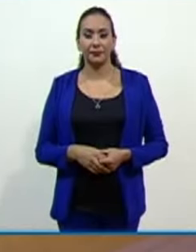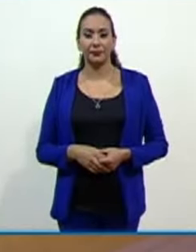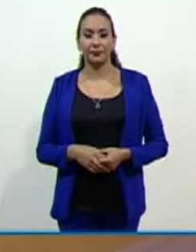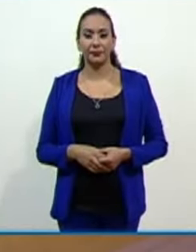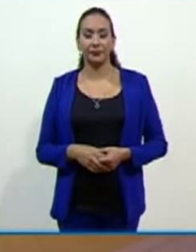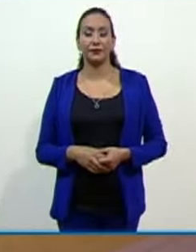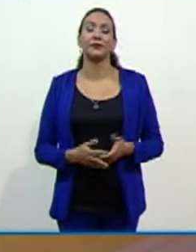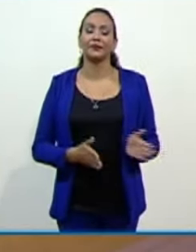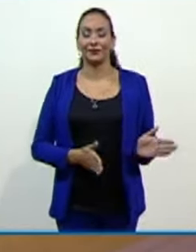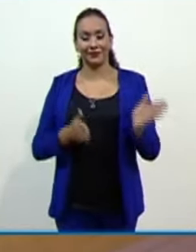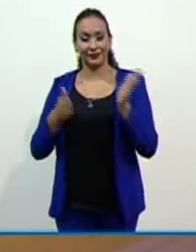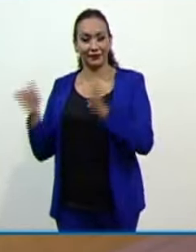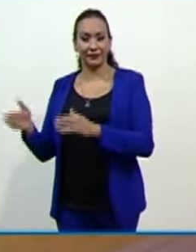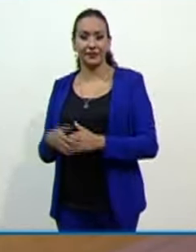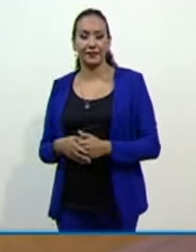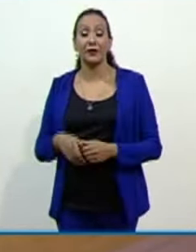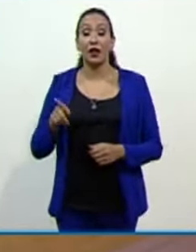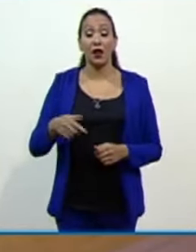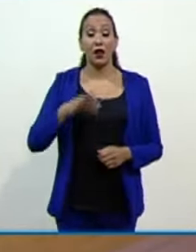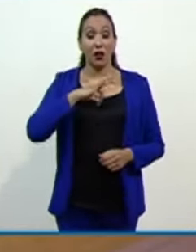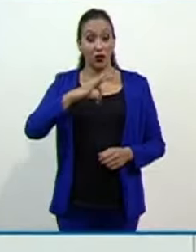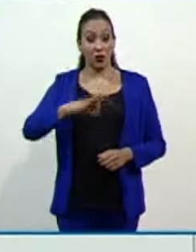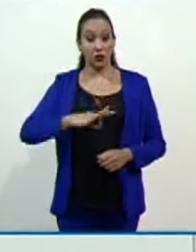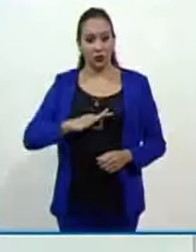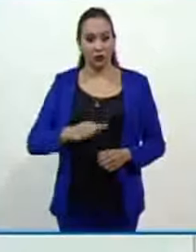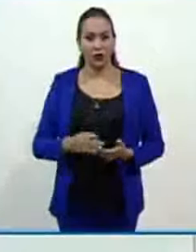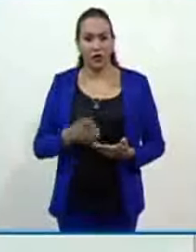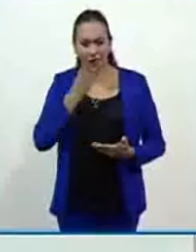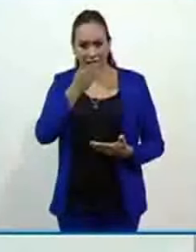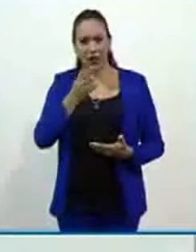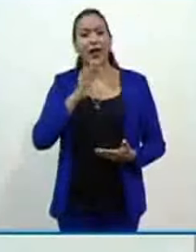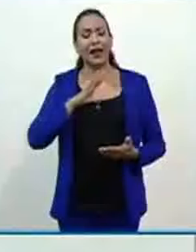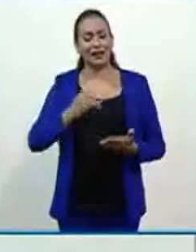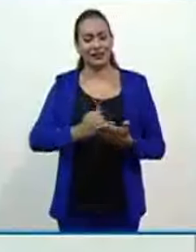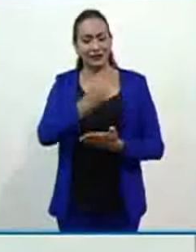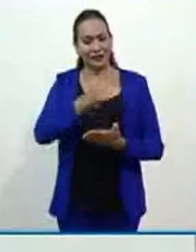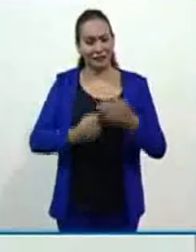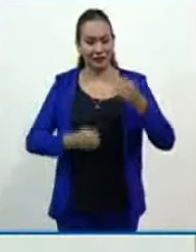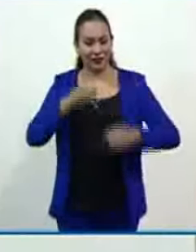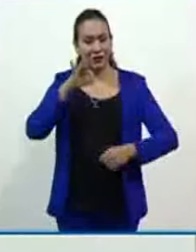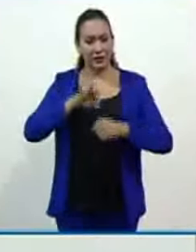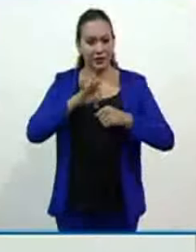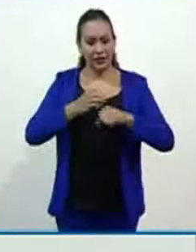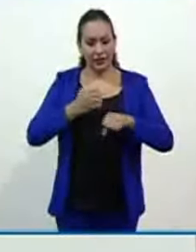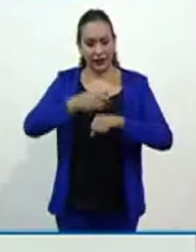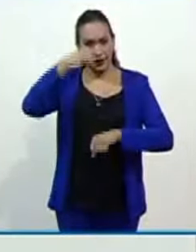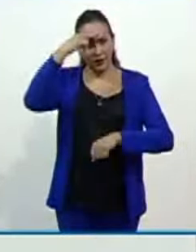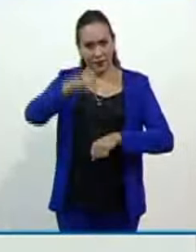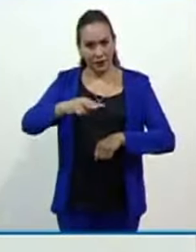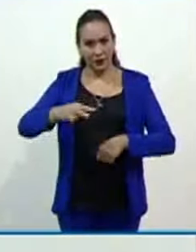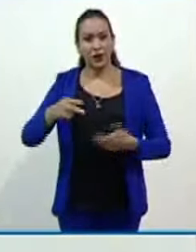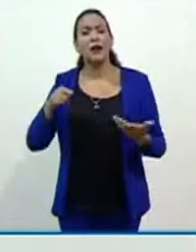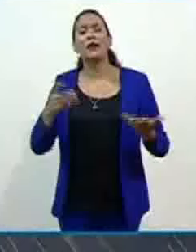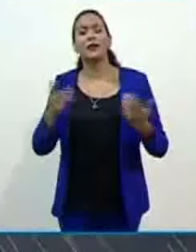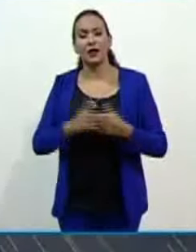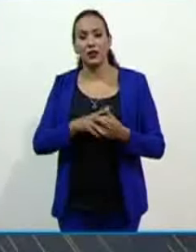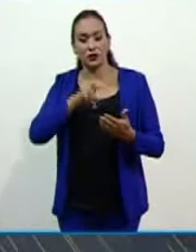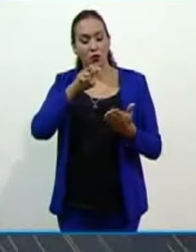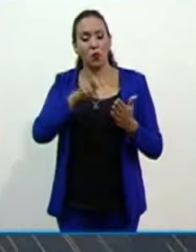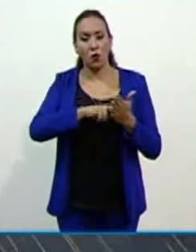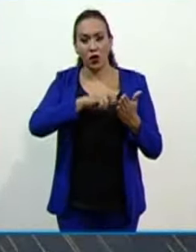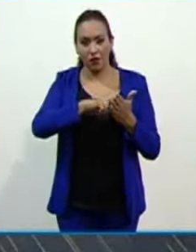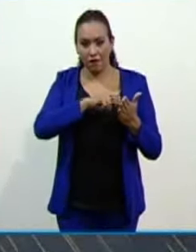Por su parte, la Sala Regional Toluca confirmó la sentencia del Tribunal Electoral del Estado de México, con la que realizó modificaciones